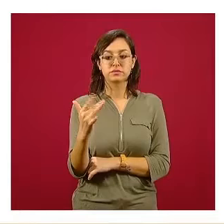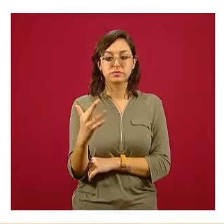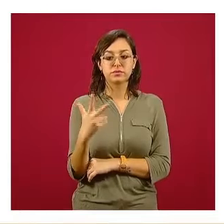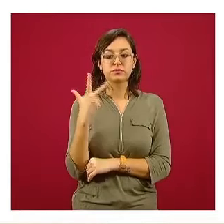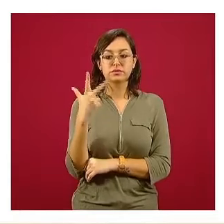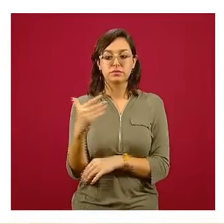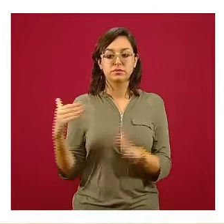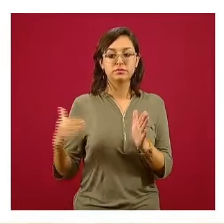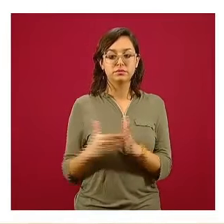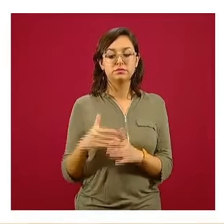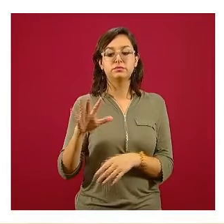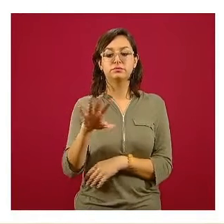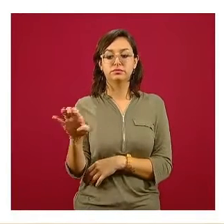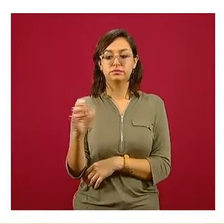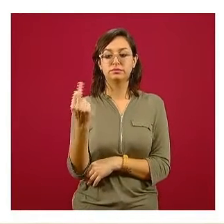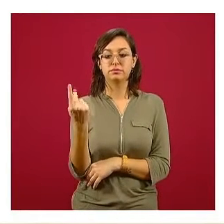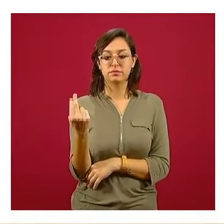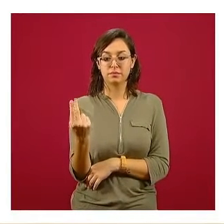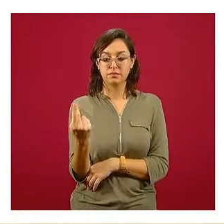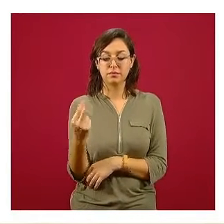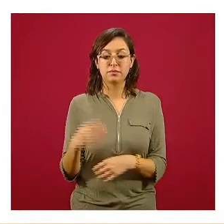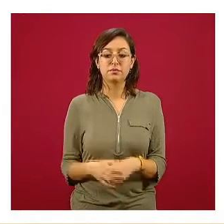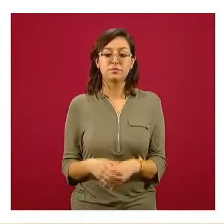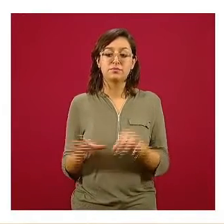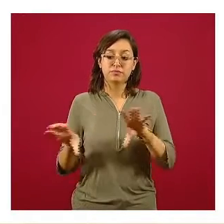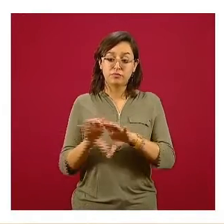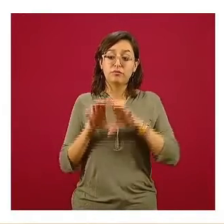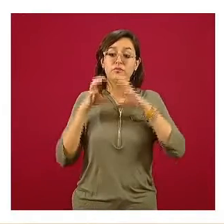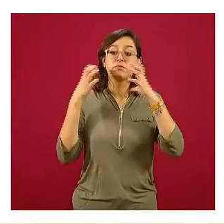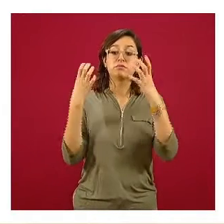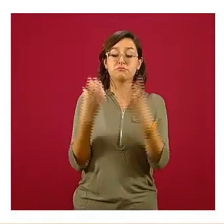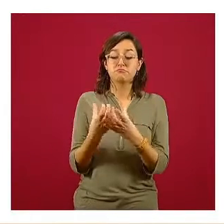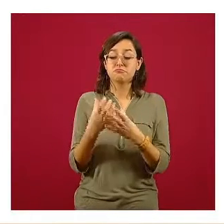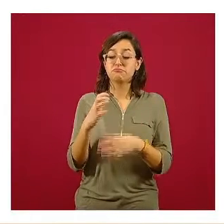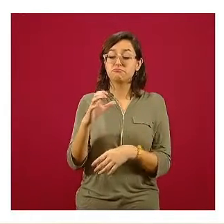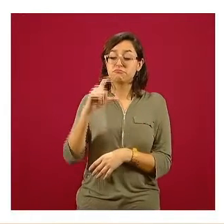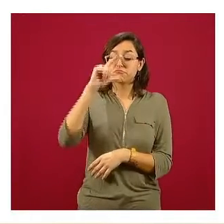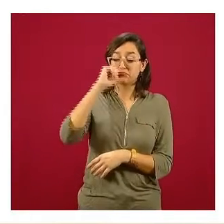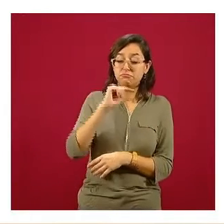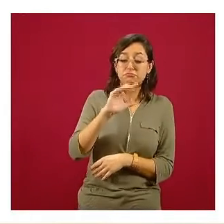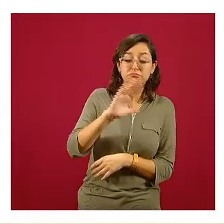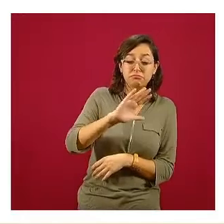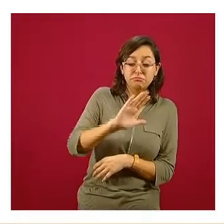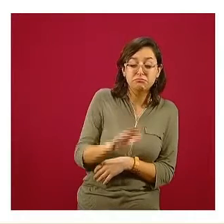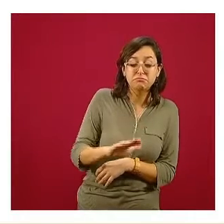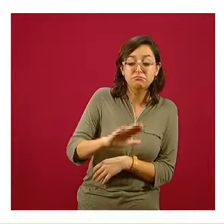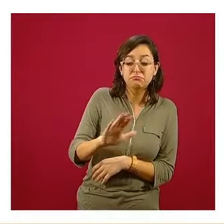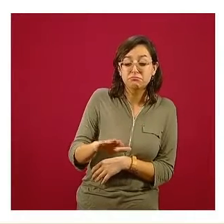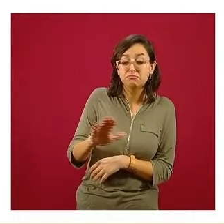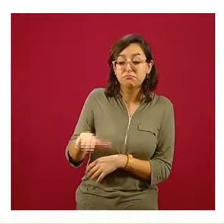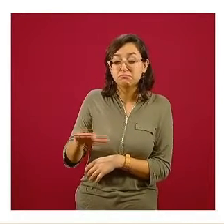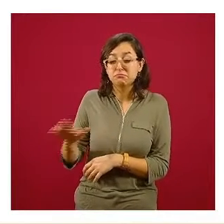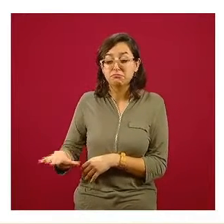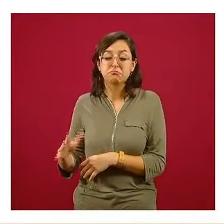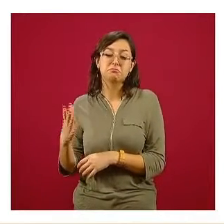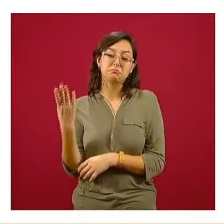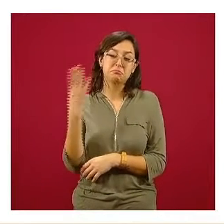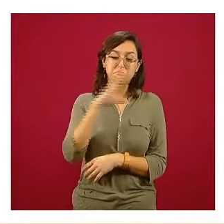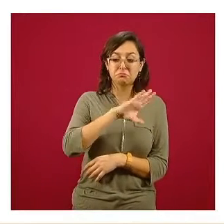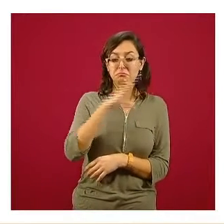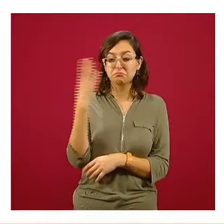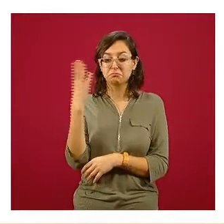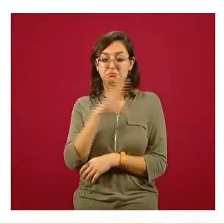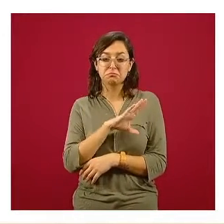1.158.525. La tasa de letalidad global ha estado cambiando, ha estado oscilando en el mundo y ha estado alrededor